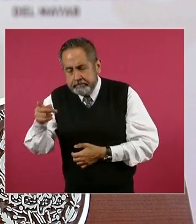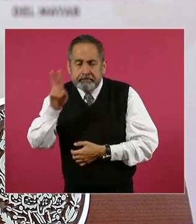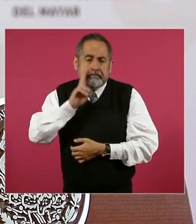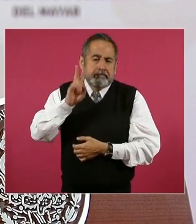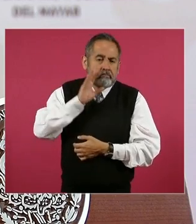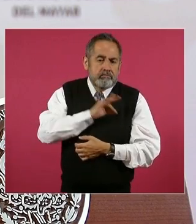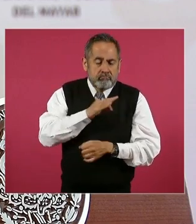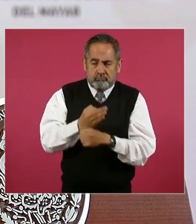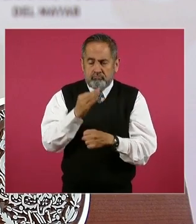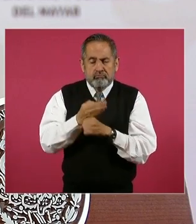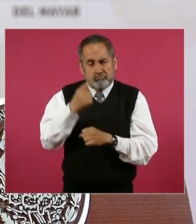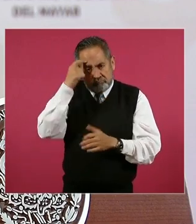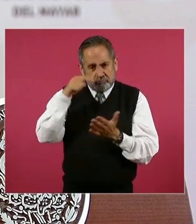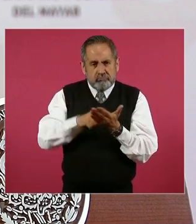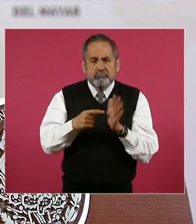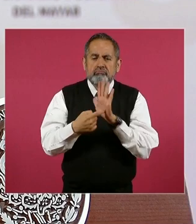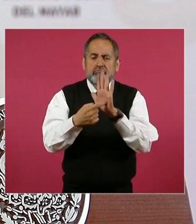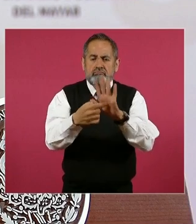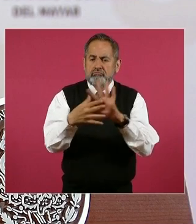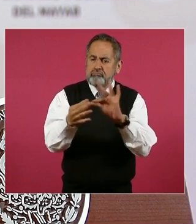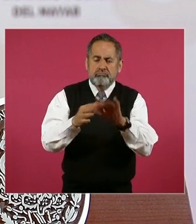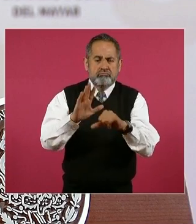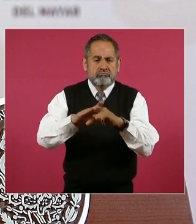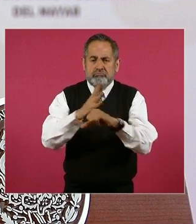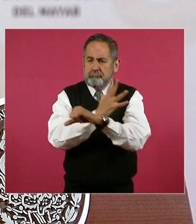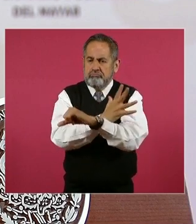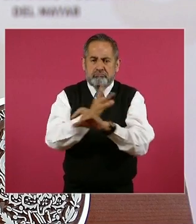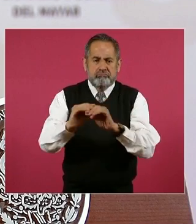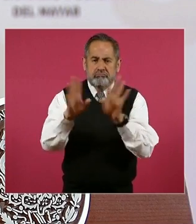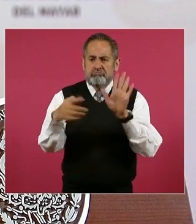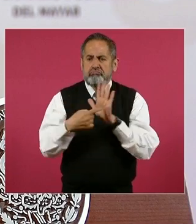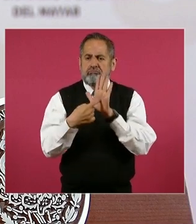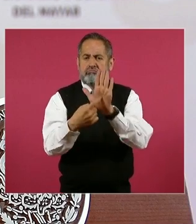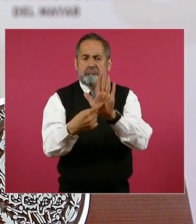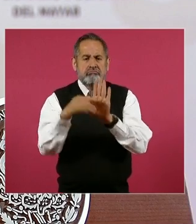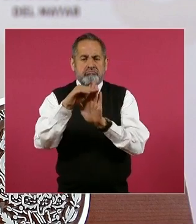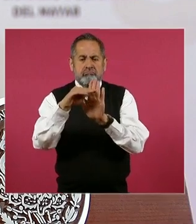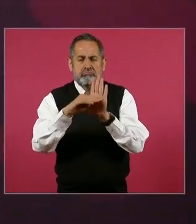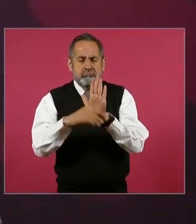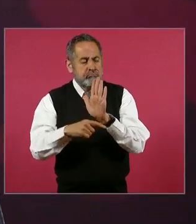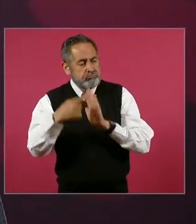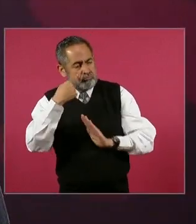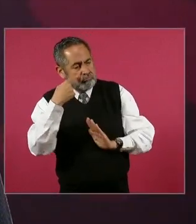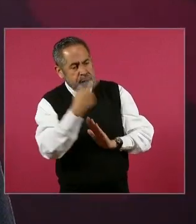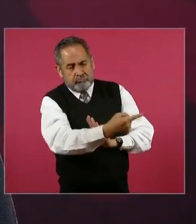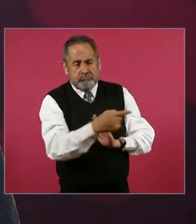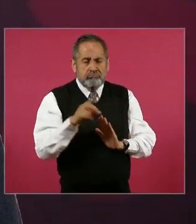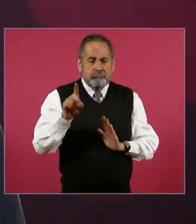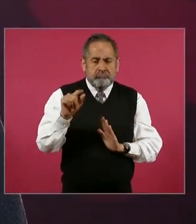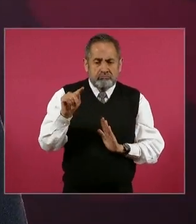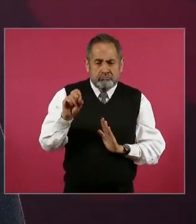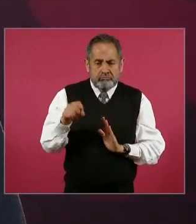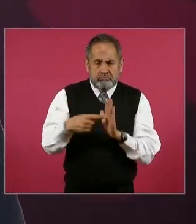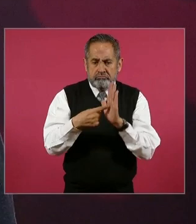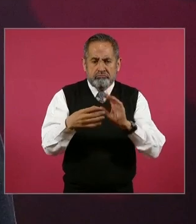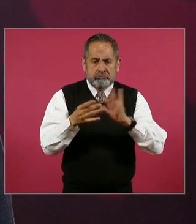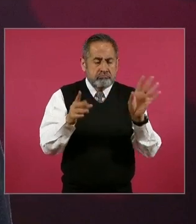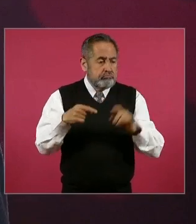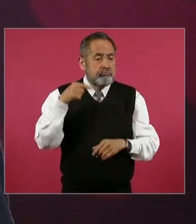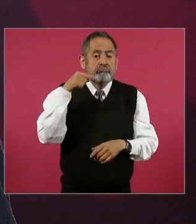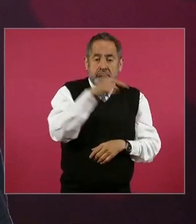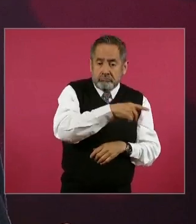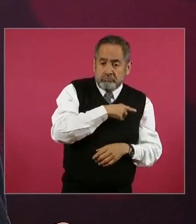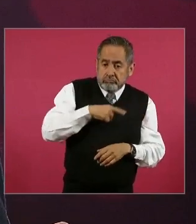haciendo en este momento estamos transparentando este datos que ellos